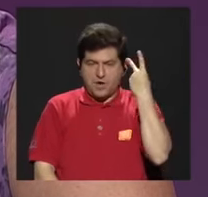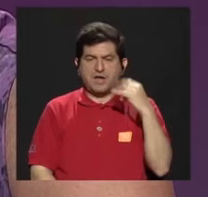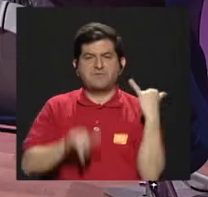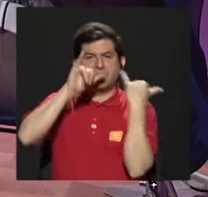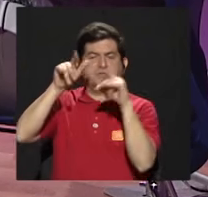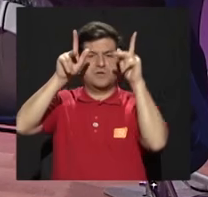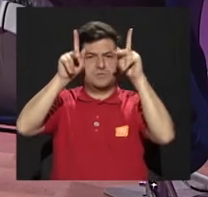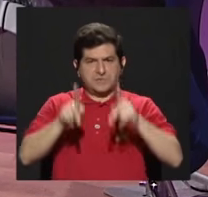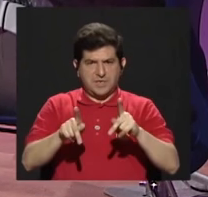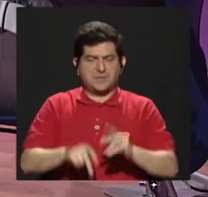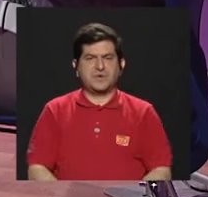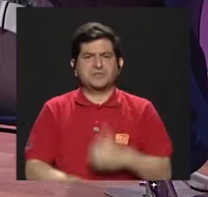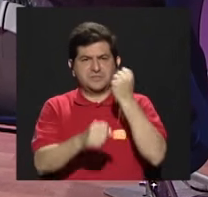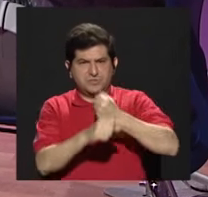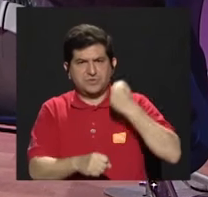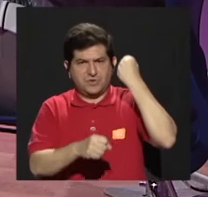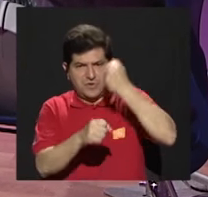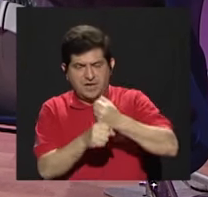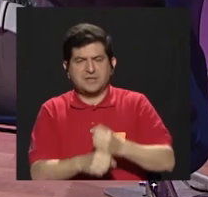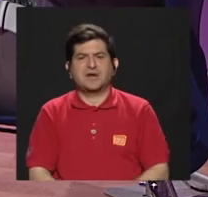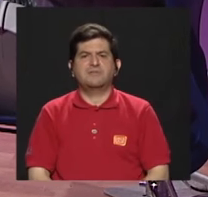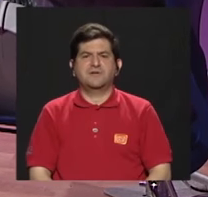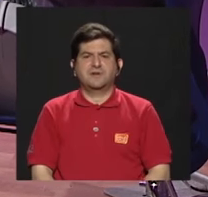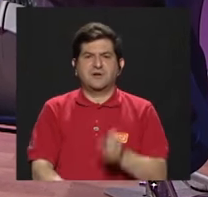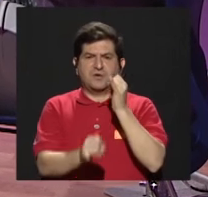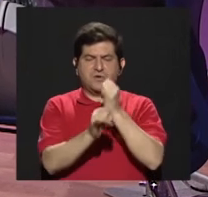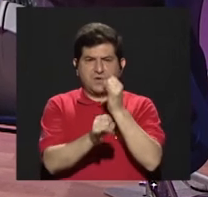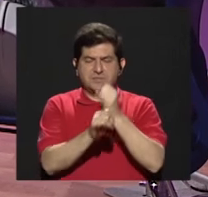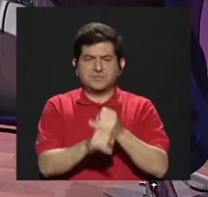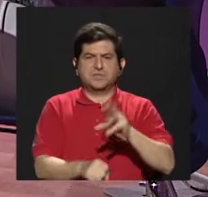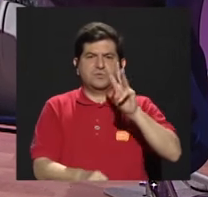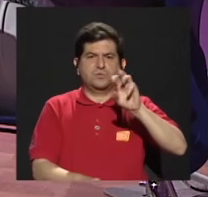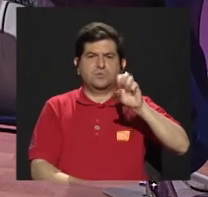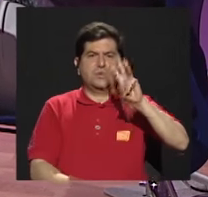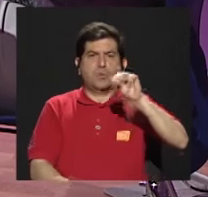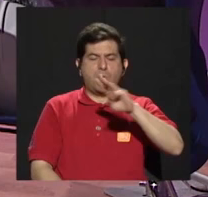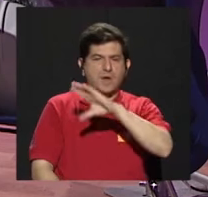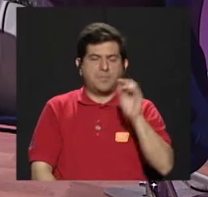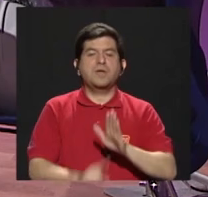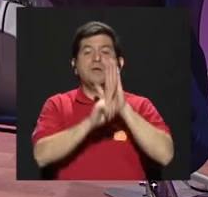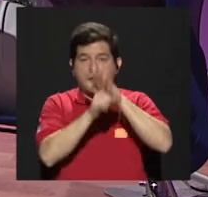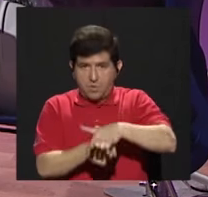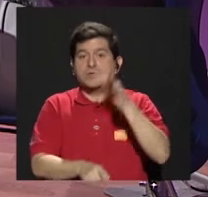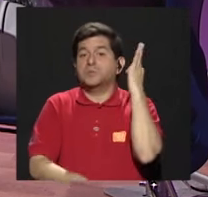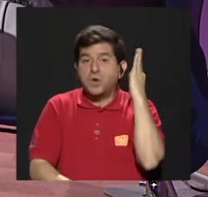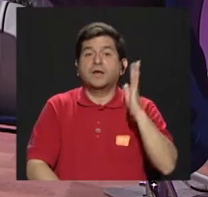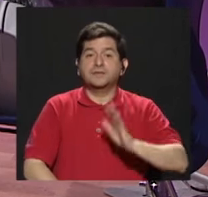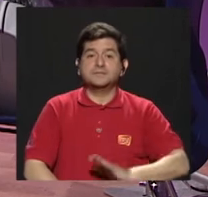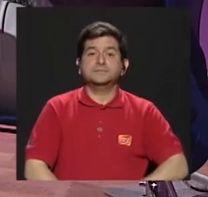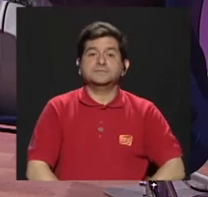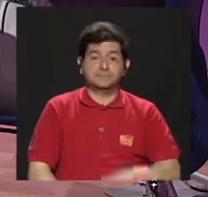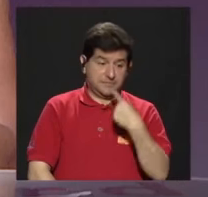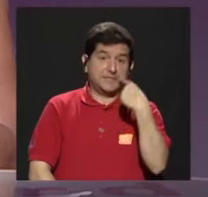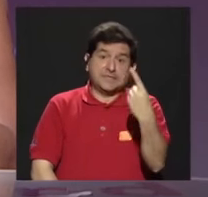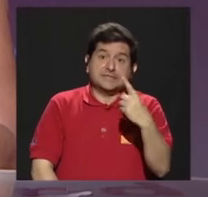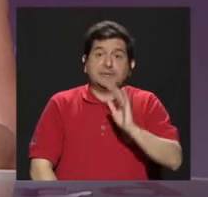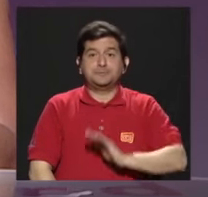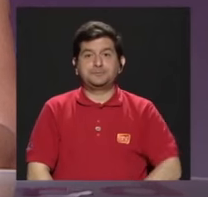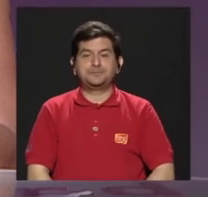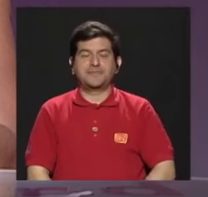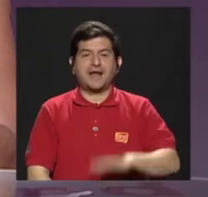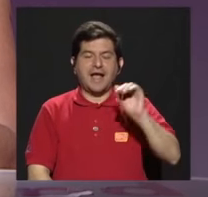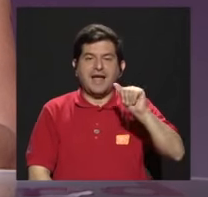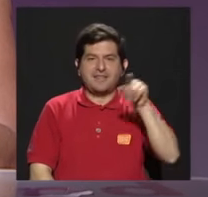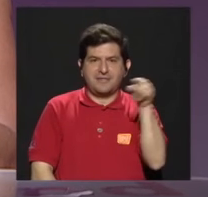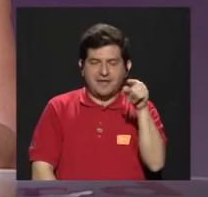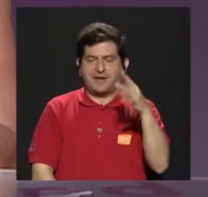una persona que trabaja en el Instituto WEN y acosa a las mujeres? Dice ella. Adriana